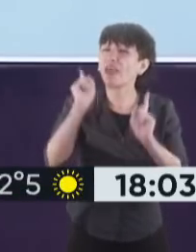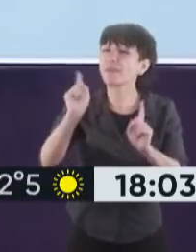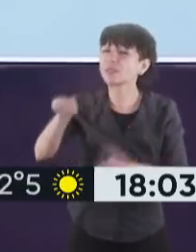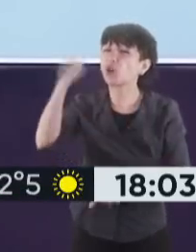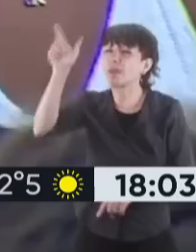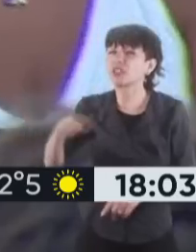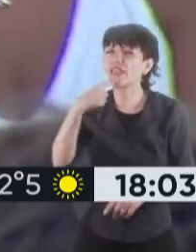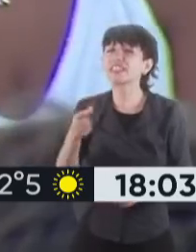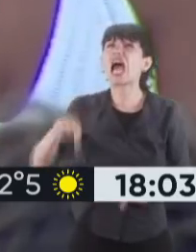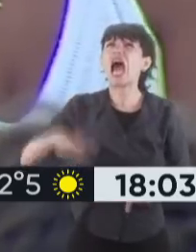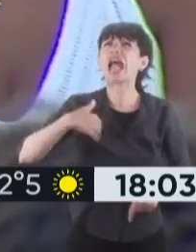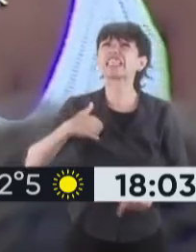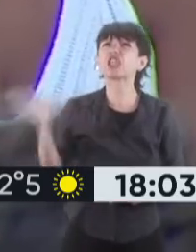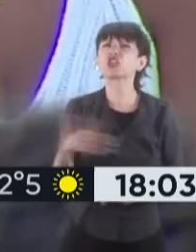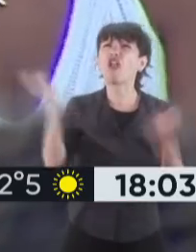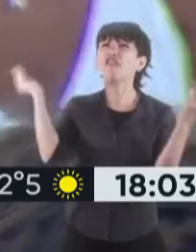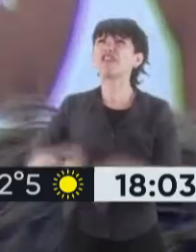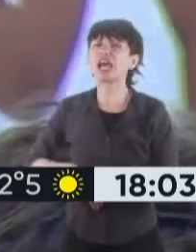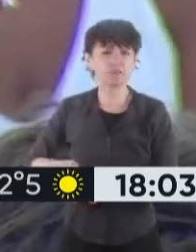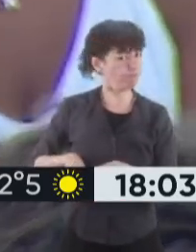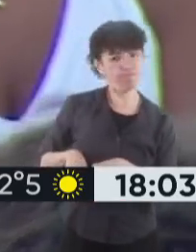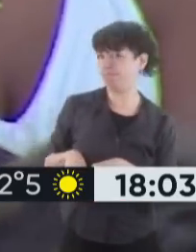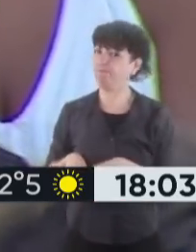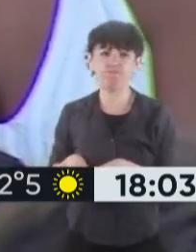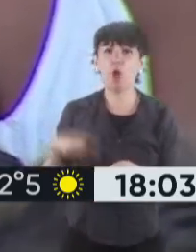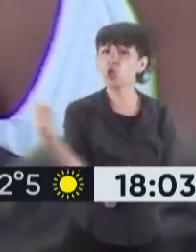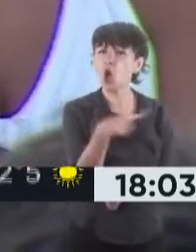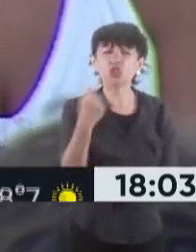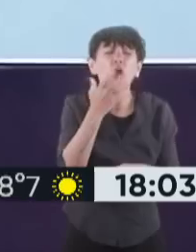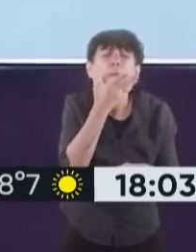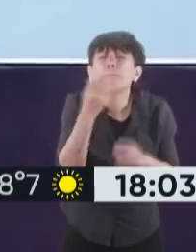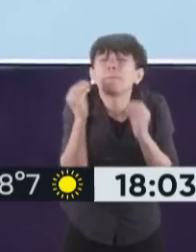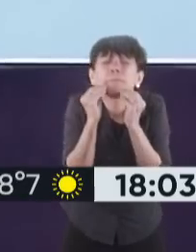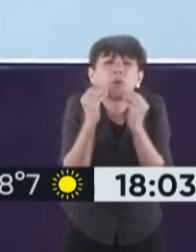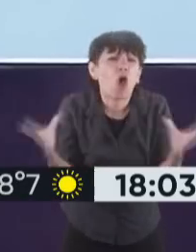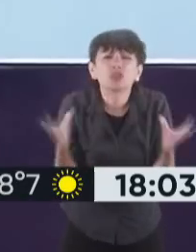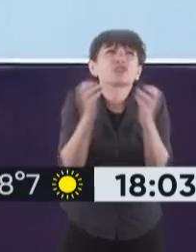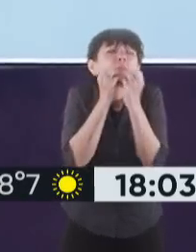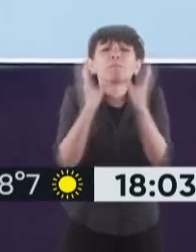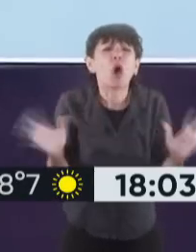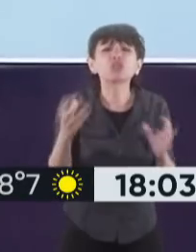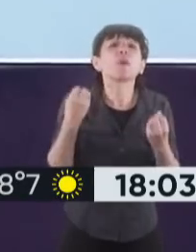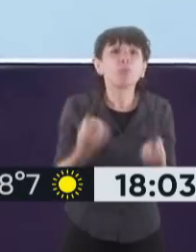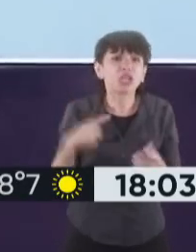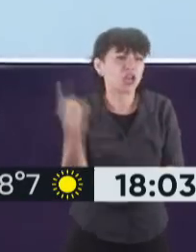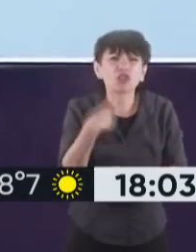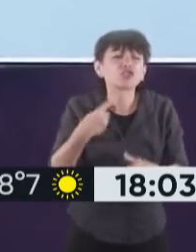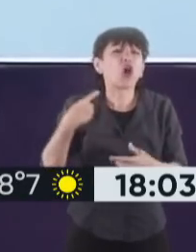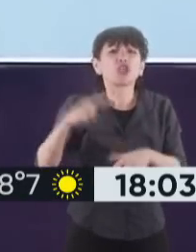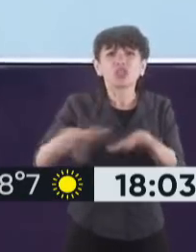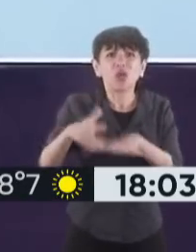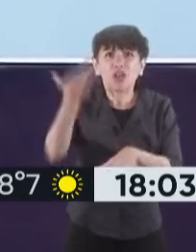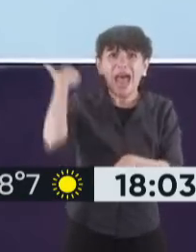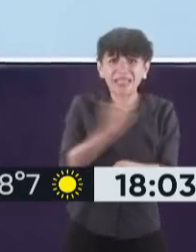sociedad maravillosa, que se ha recuperado 1000 veces de los Macri que pasaron por la Argentina y que puede seguir todavía